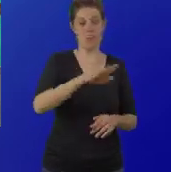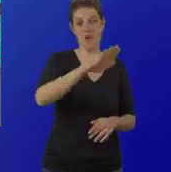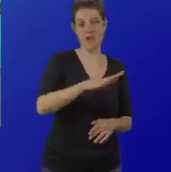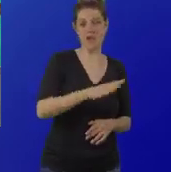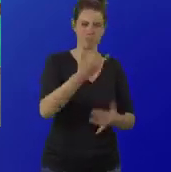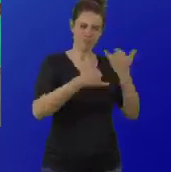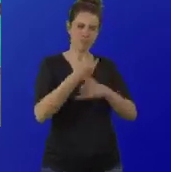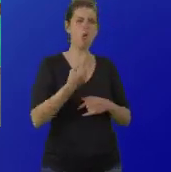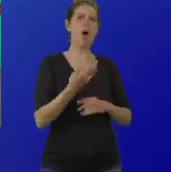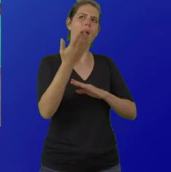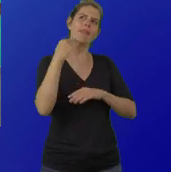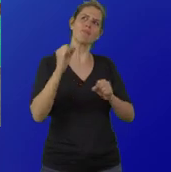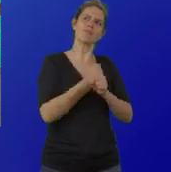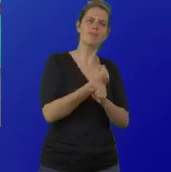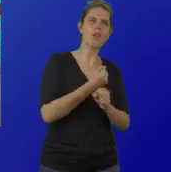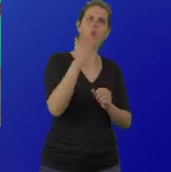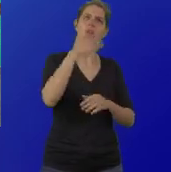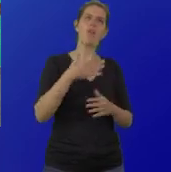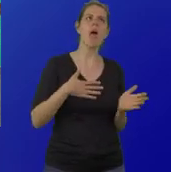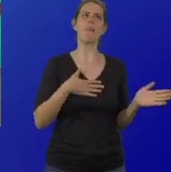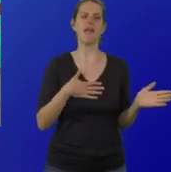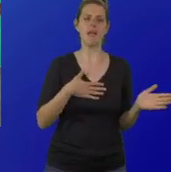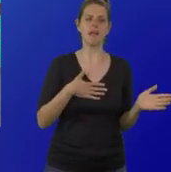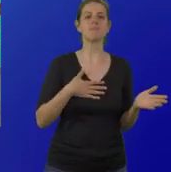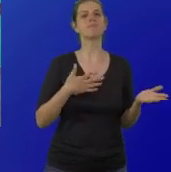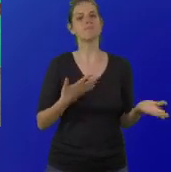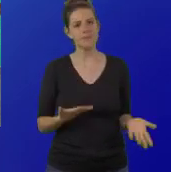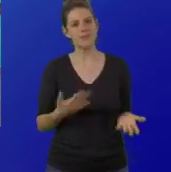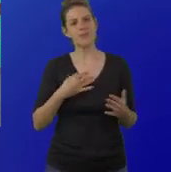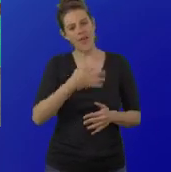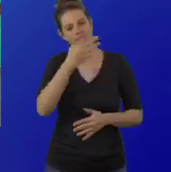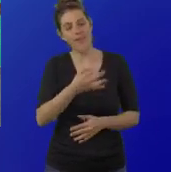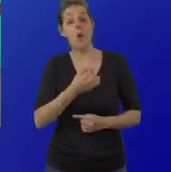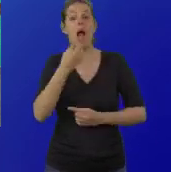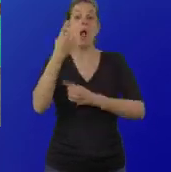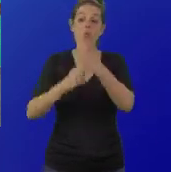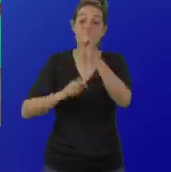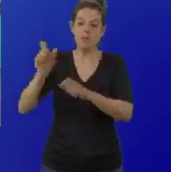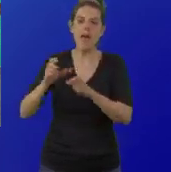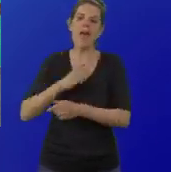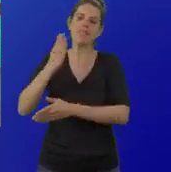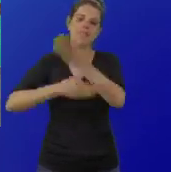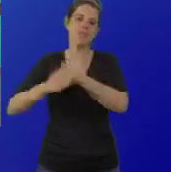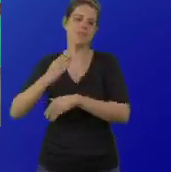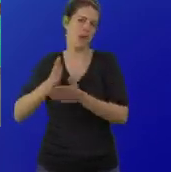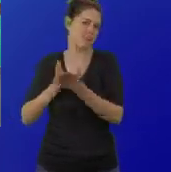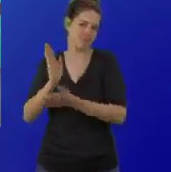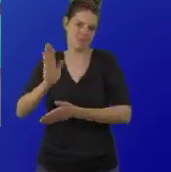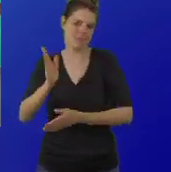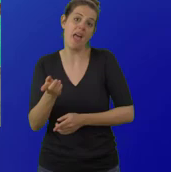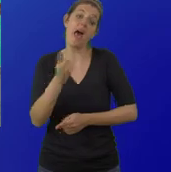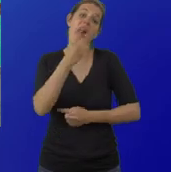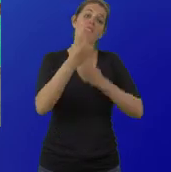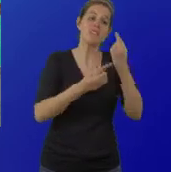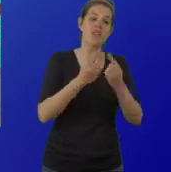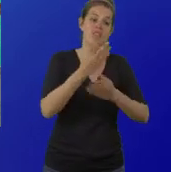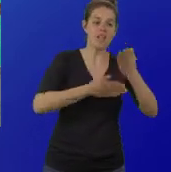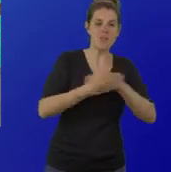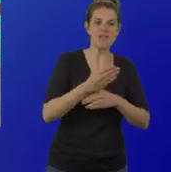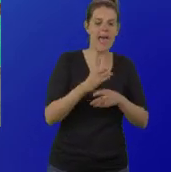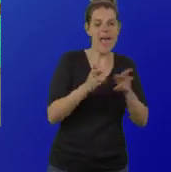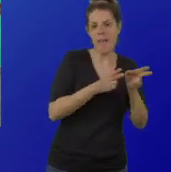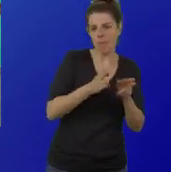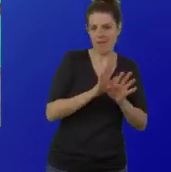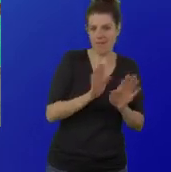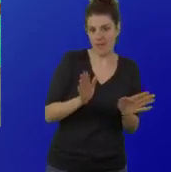bailar, bueno, hay capacidades diferentes que son temporales y otras que son un poco más continuas en el tiempo.